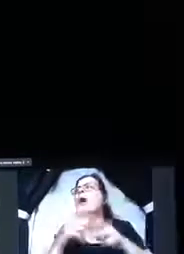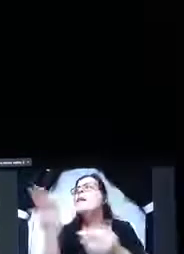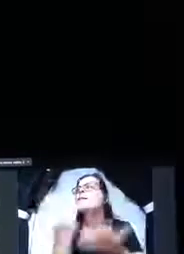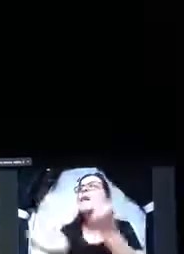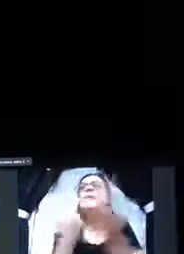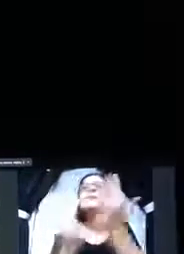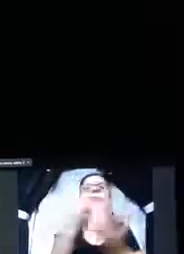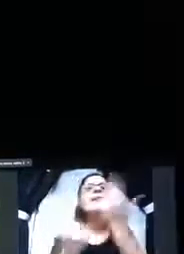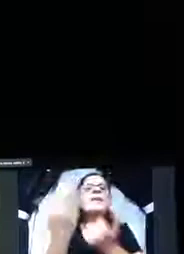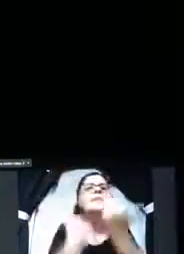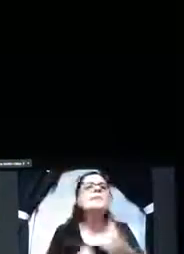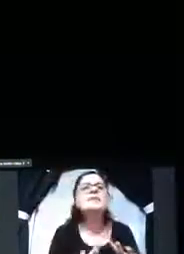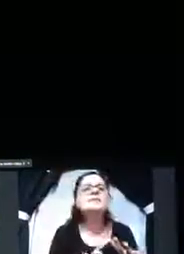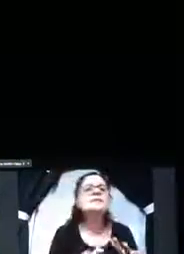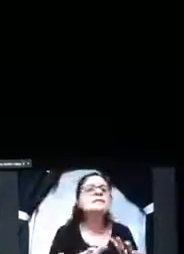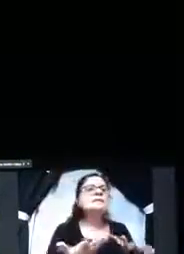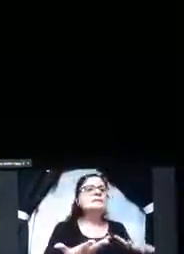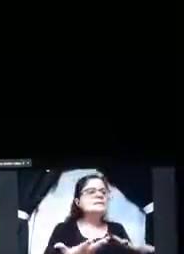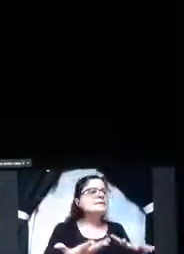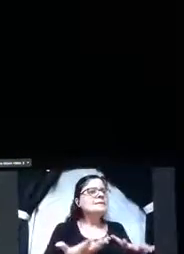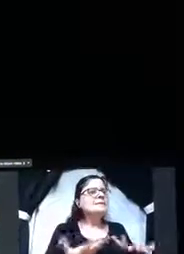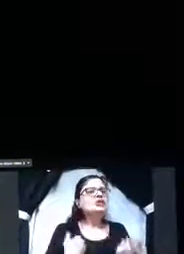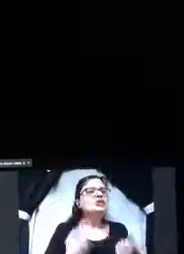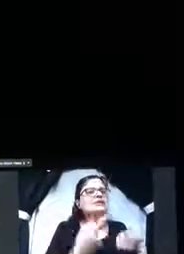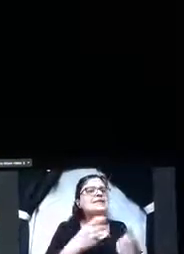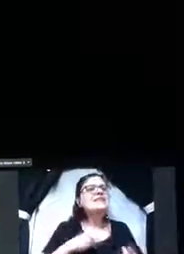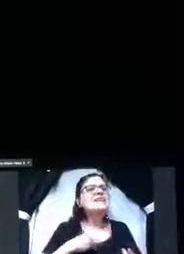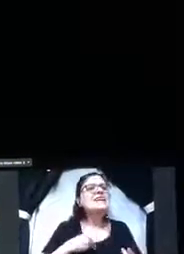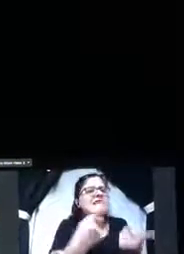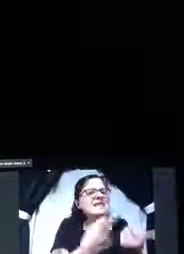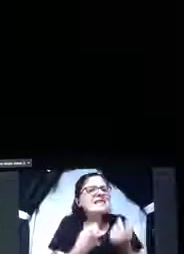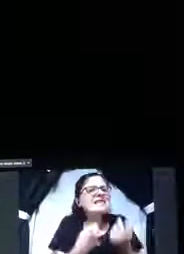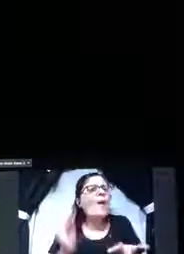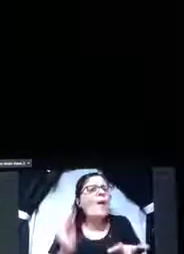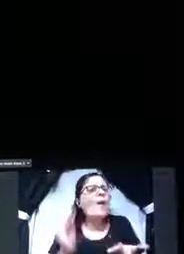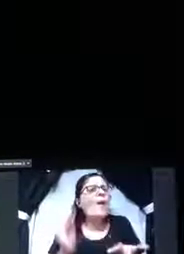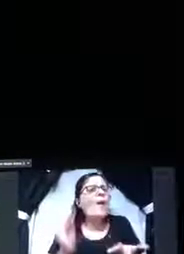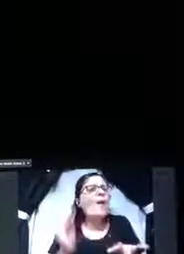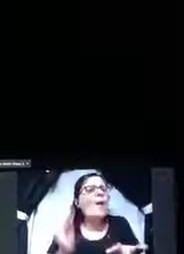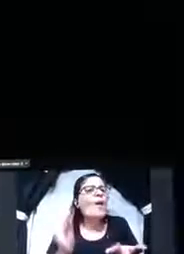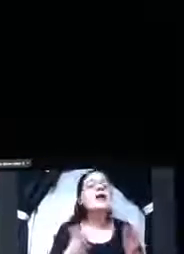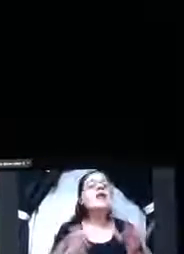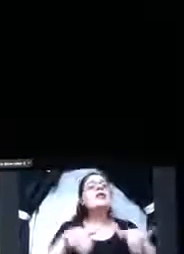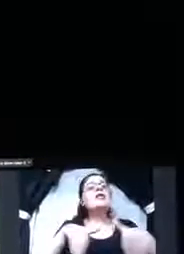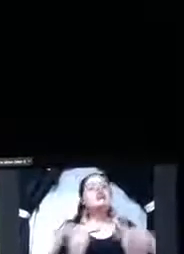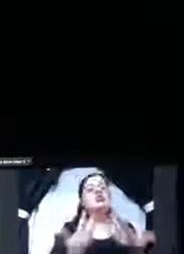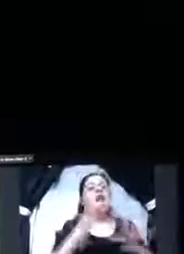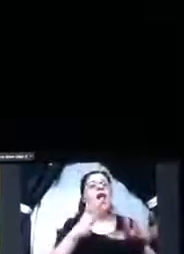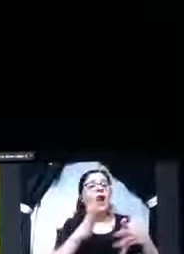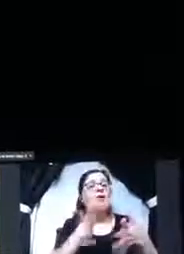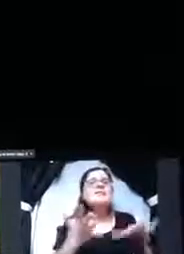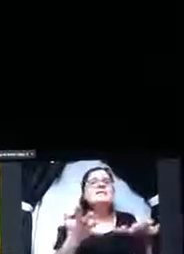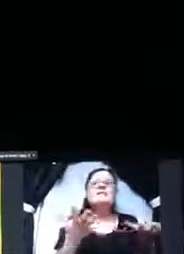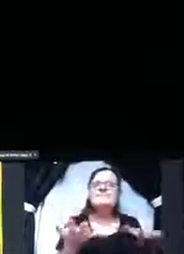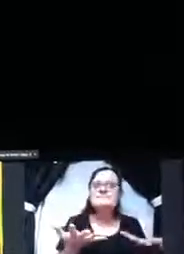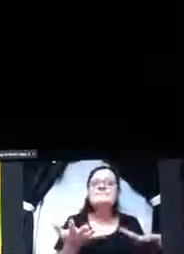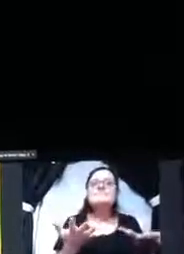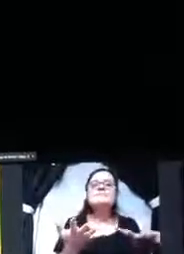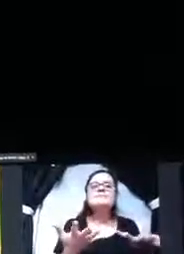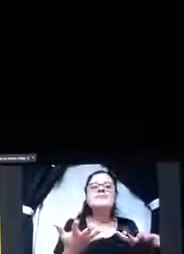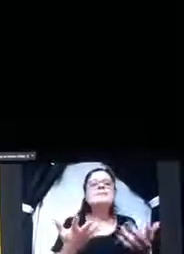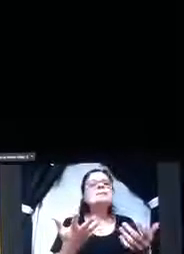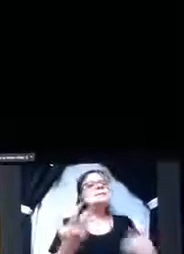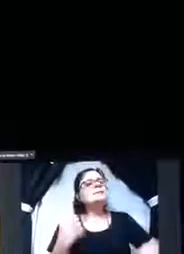no me daban total respuesta. Entonces, a veces sucede que para conocer en profundidad un